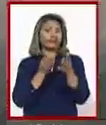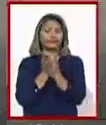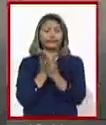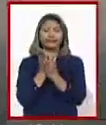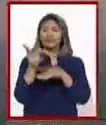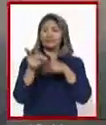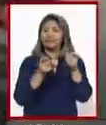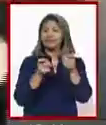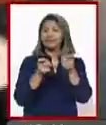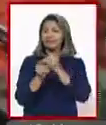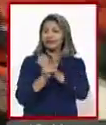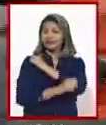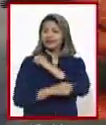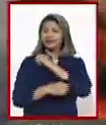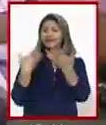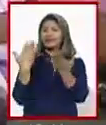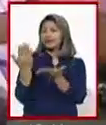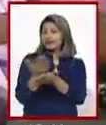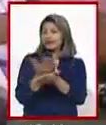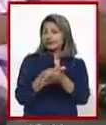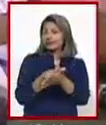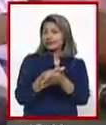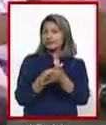de Recaudación,